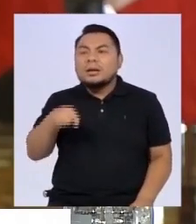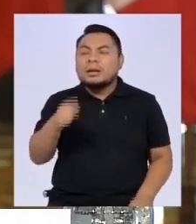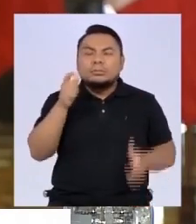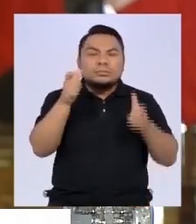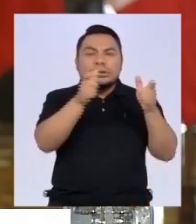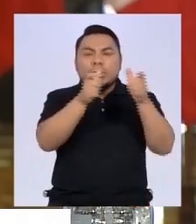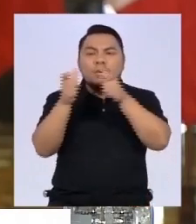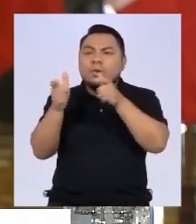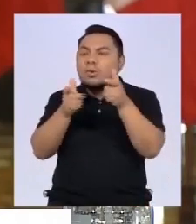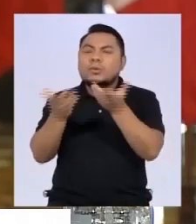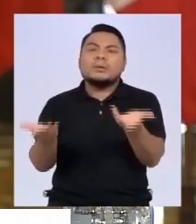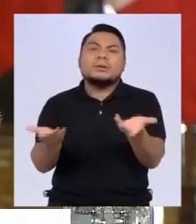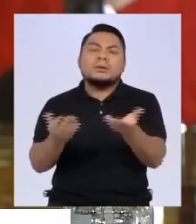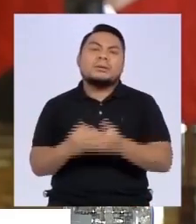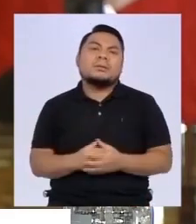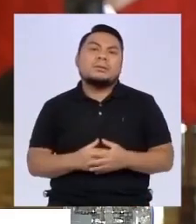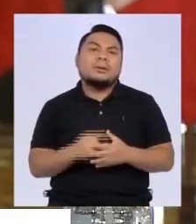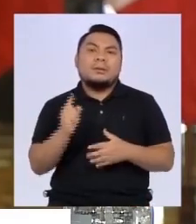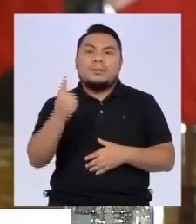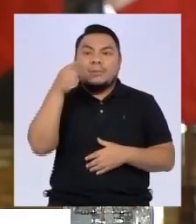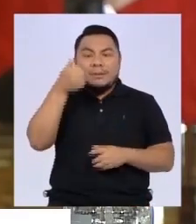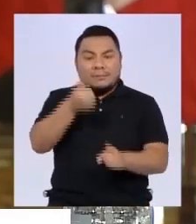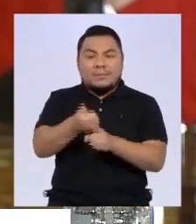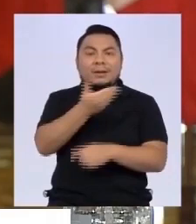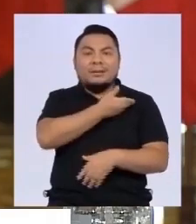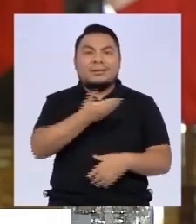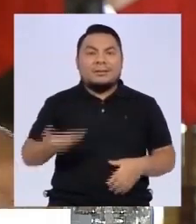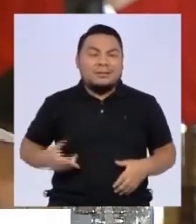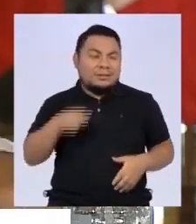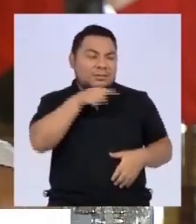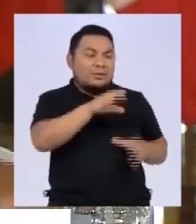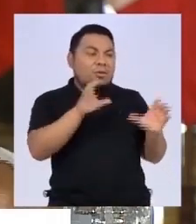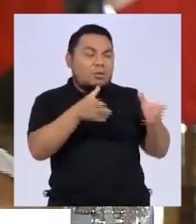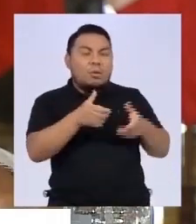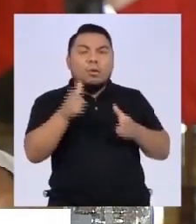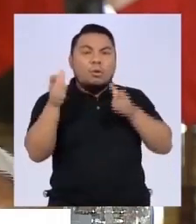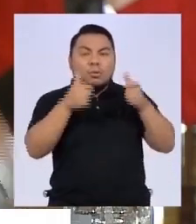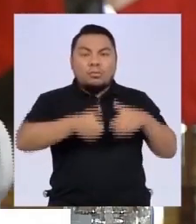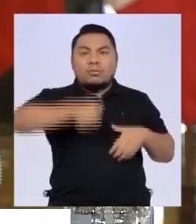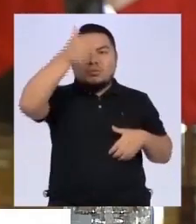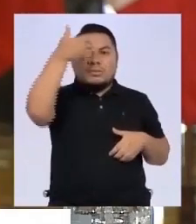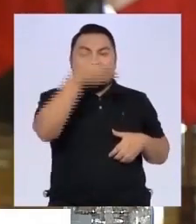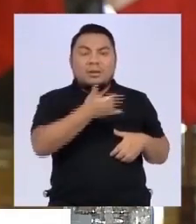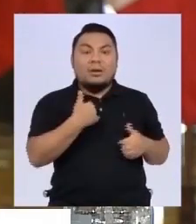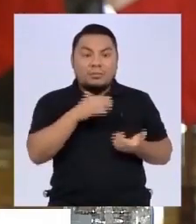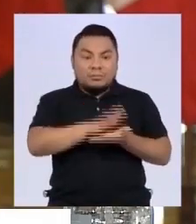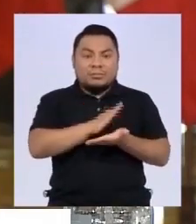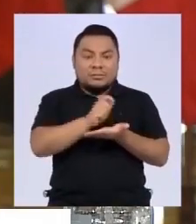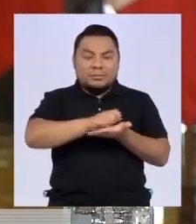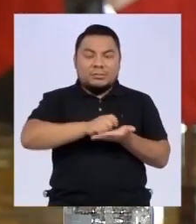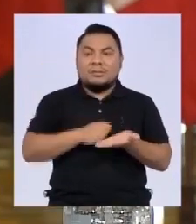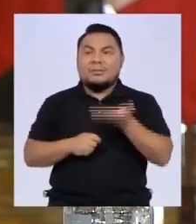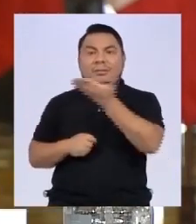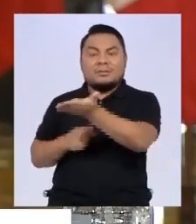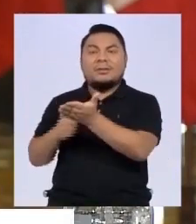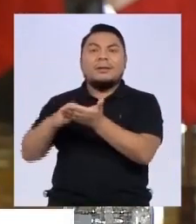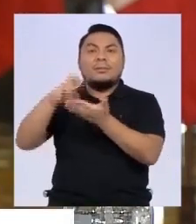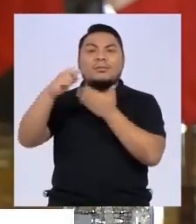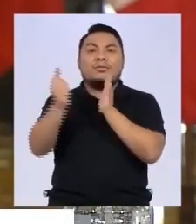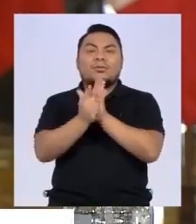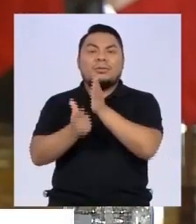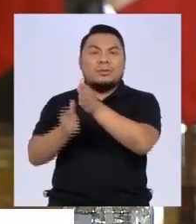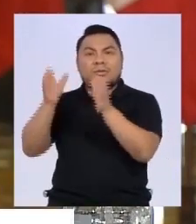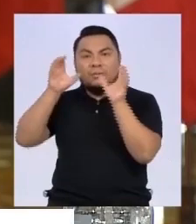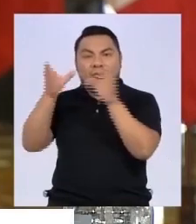control? Primero, el propio Estado, a través de la Contraloría, con el documento que estamos presentando este proyecto de ley al Congreso de